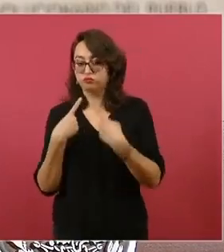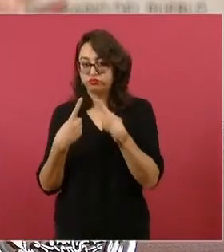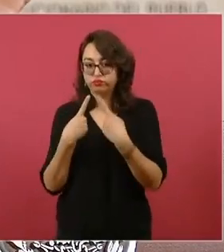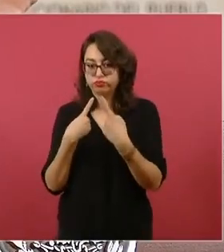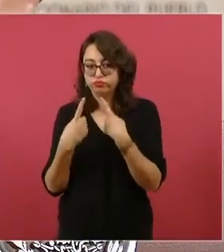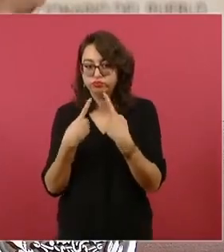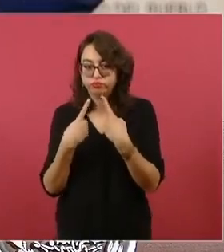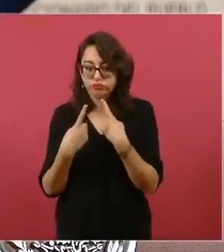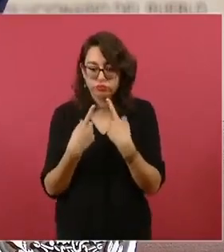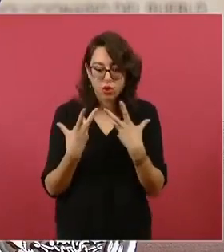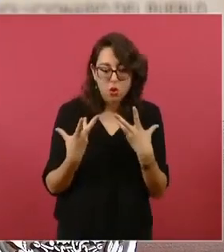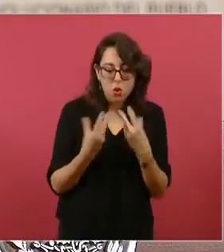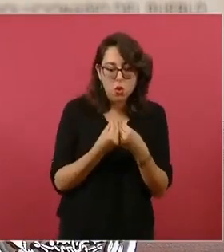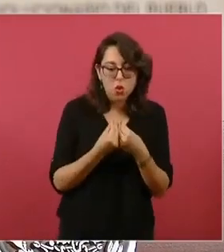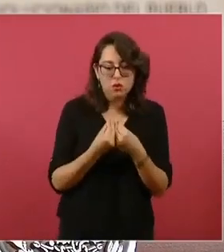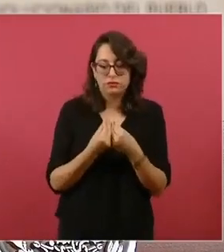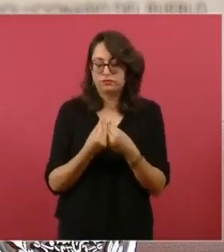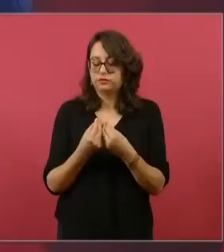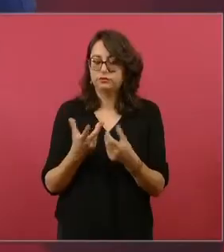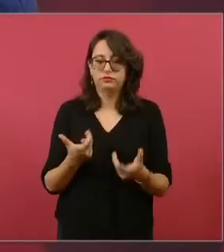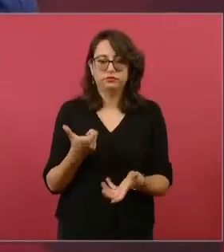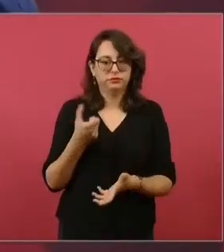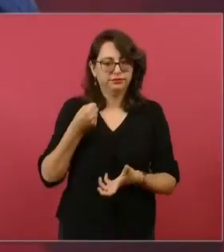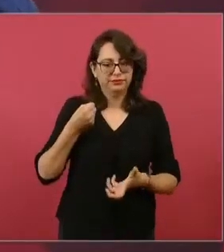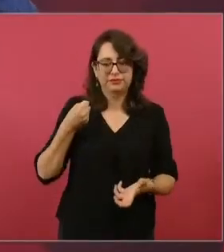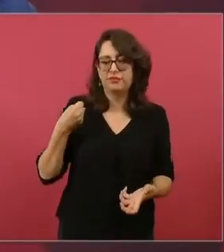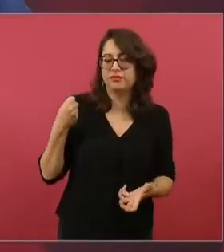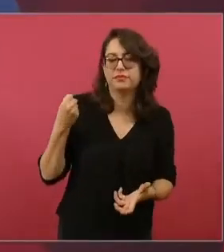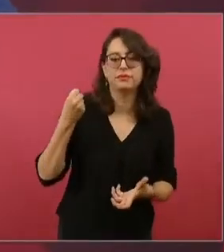y utilizaron todo el aparato